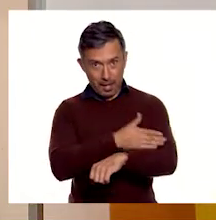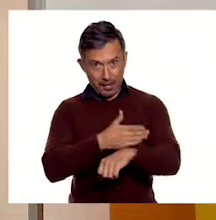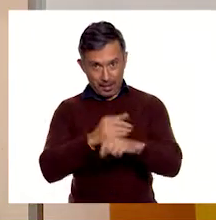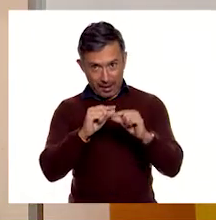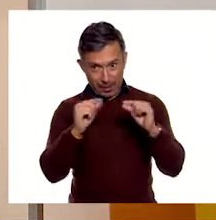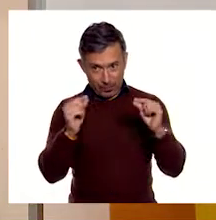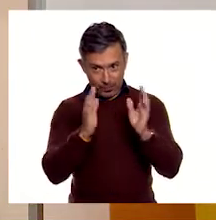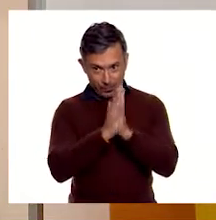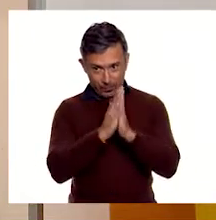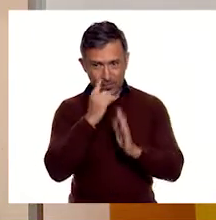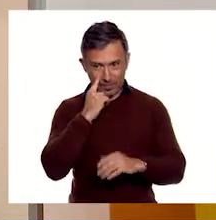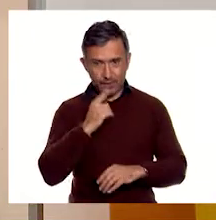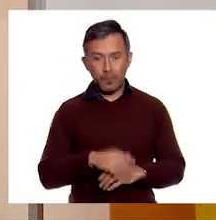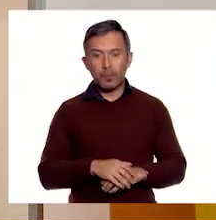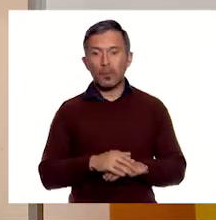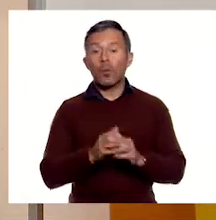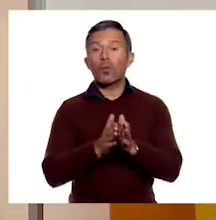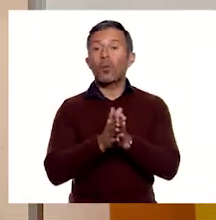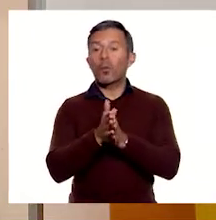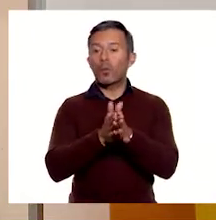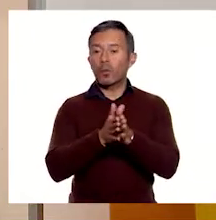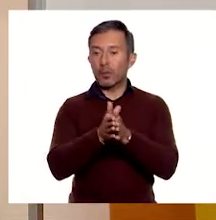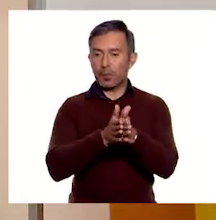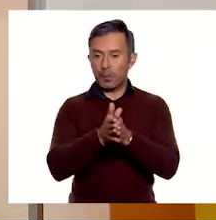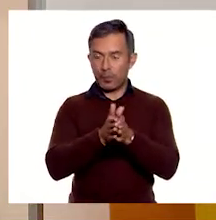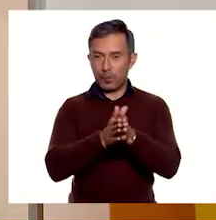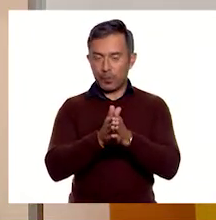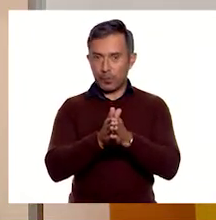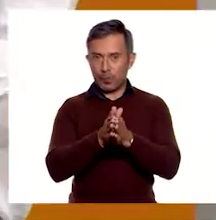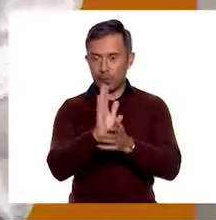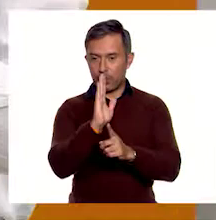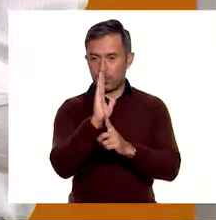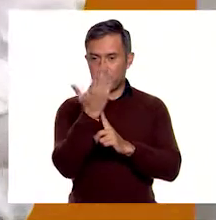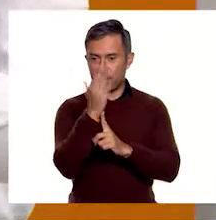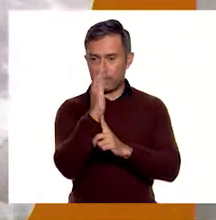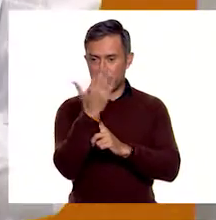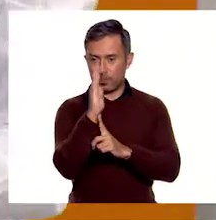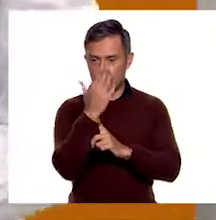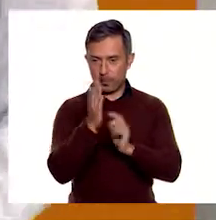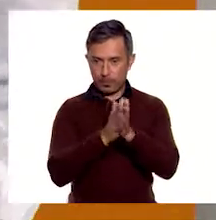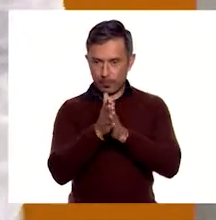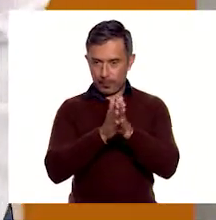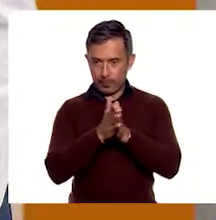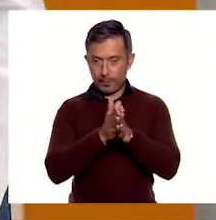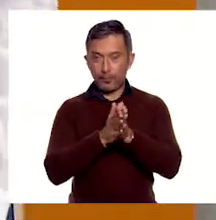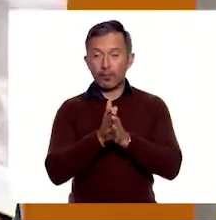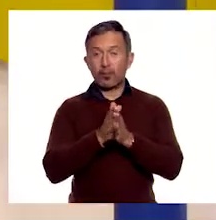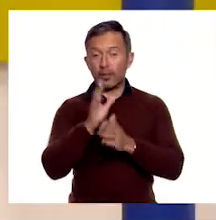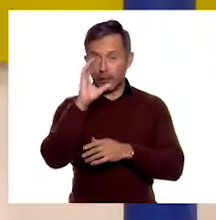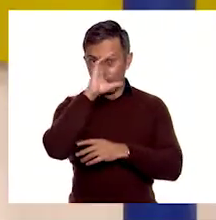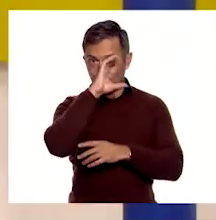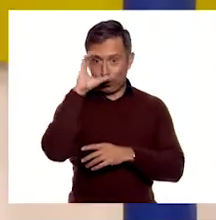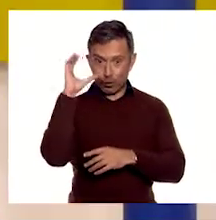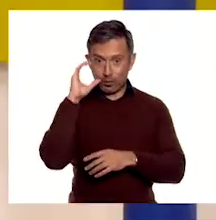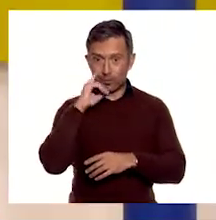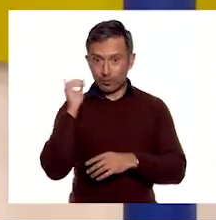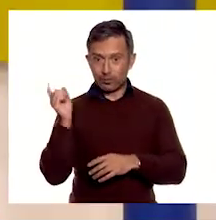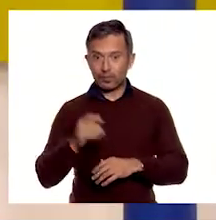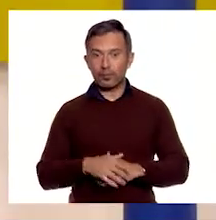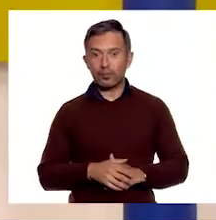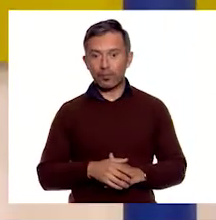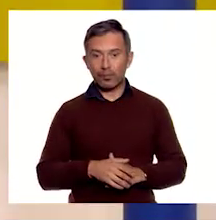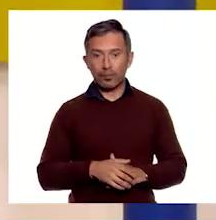funcionar de la siguiente manera. Va a girar. Vamos a ver. Y nuestra imagen va